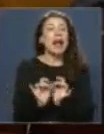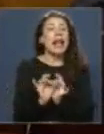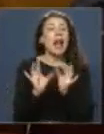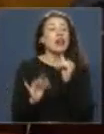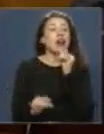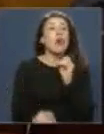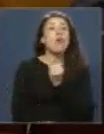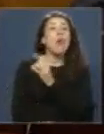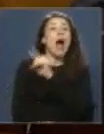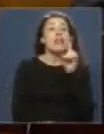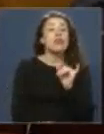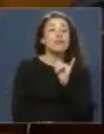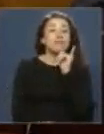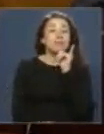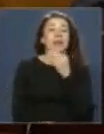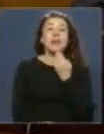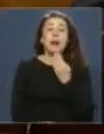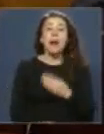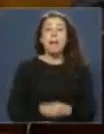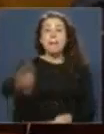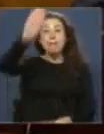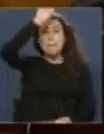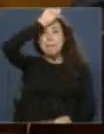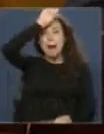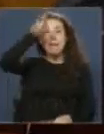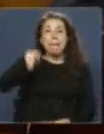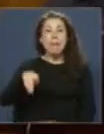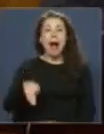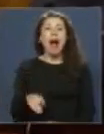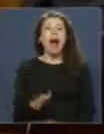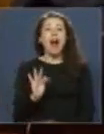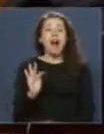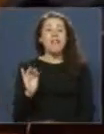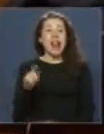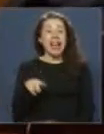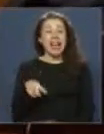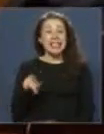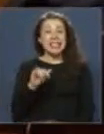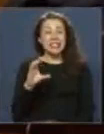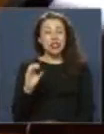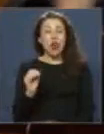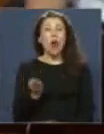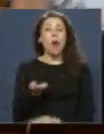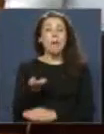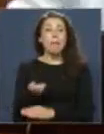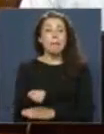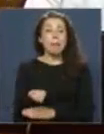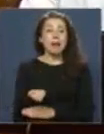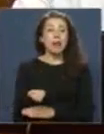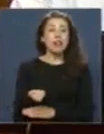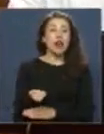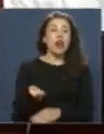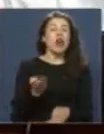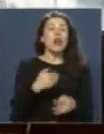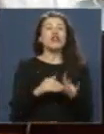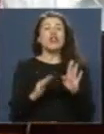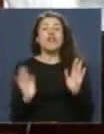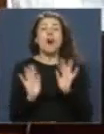que incluso hasta el Papa Francisco ha pedido que en definitiva tengamos